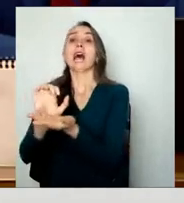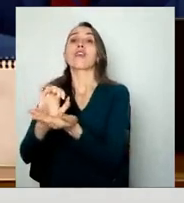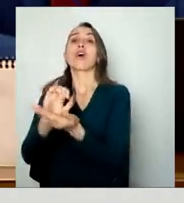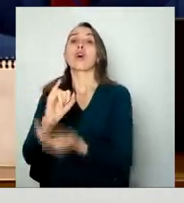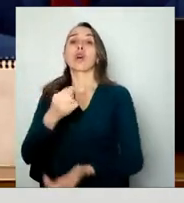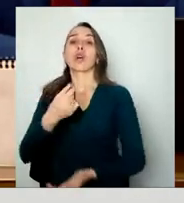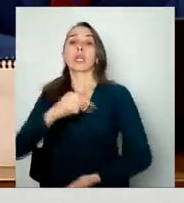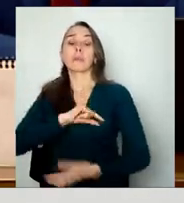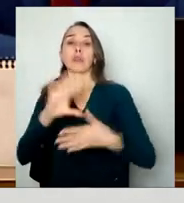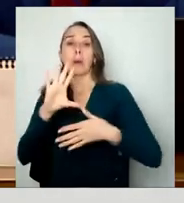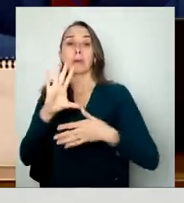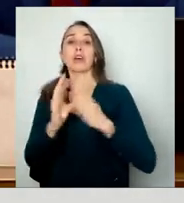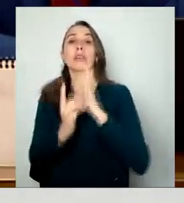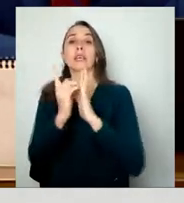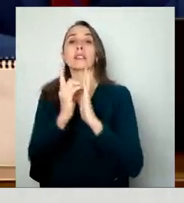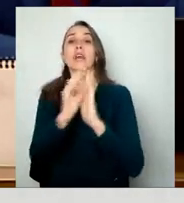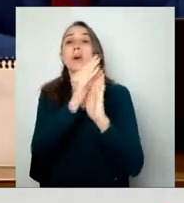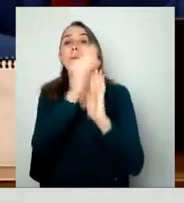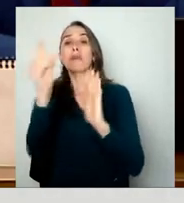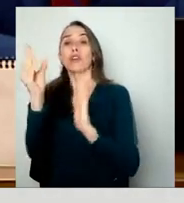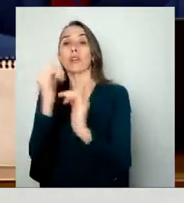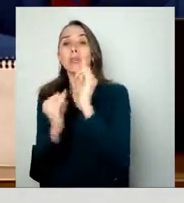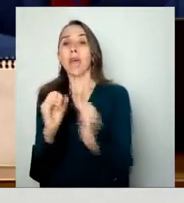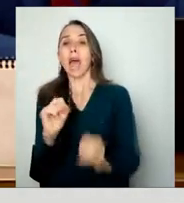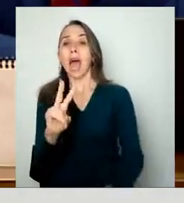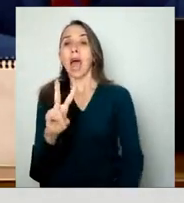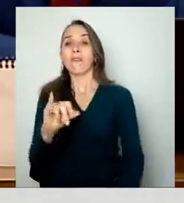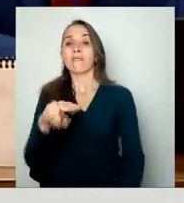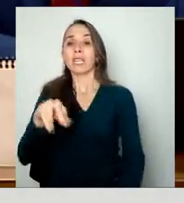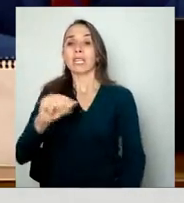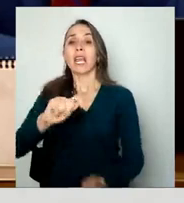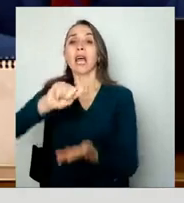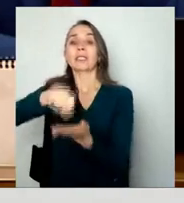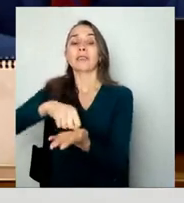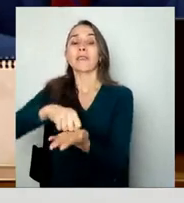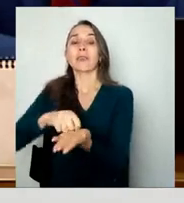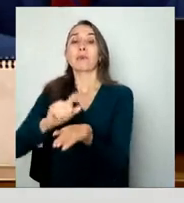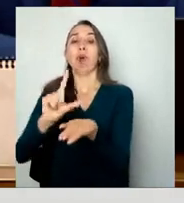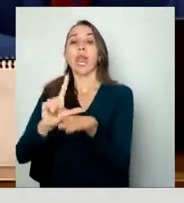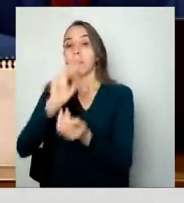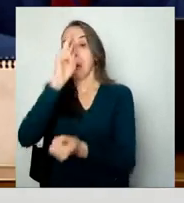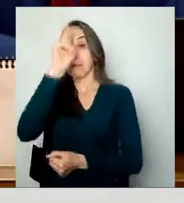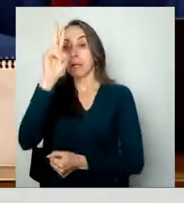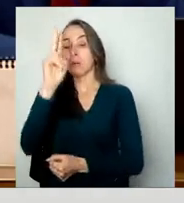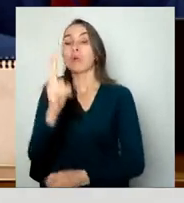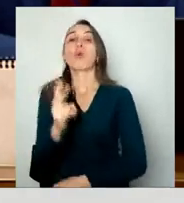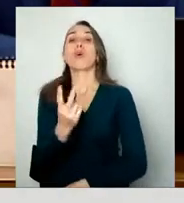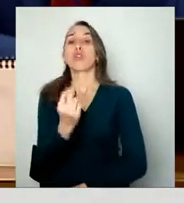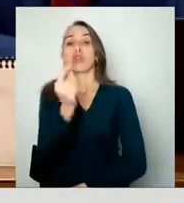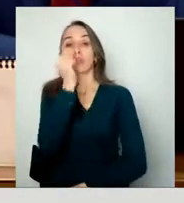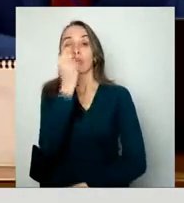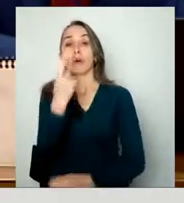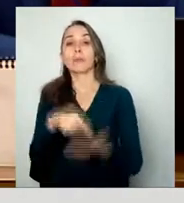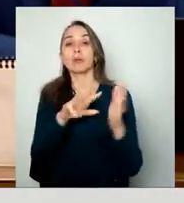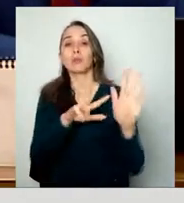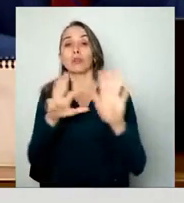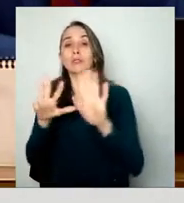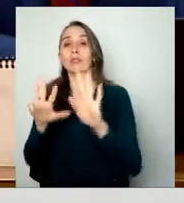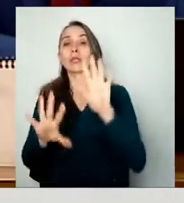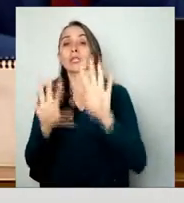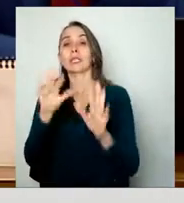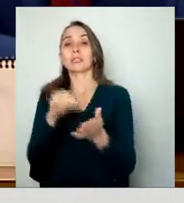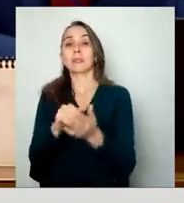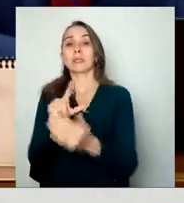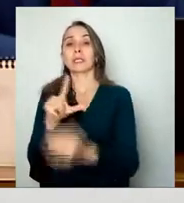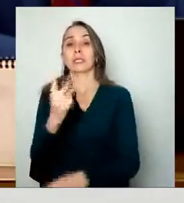de iberoamérica aviña adoptada en Lima Perú el 12 de octubre del 99 correspondiente al boletín número 1500 712